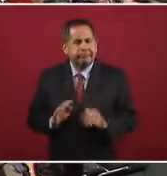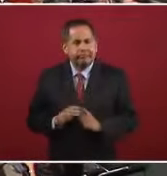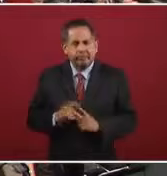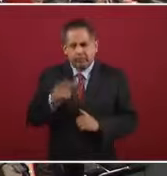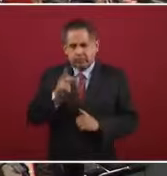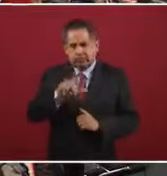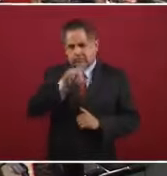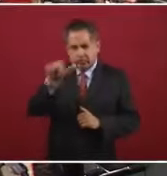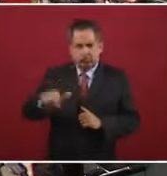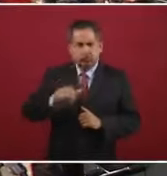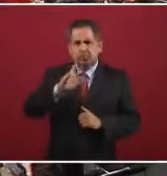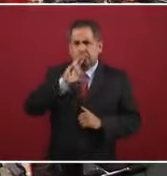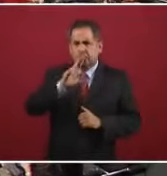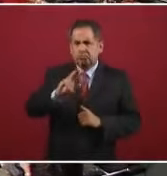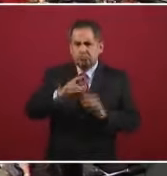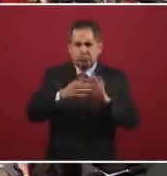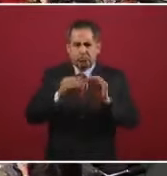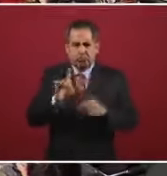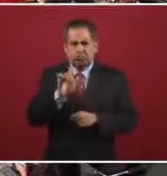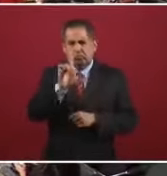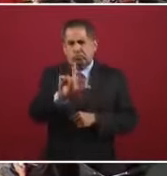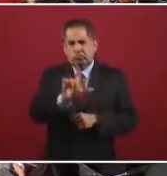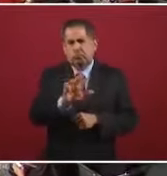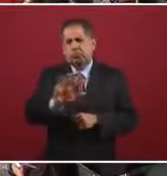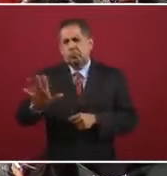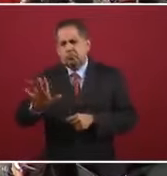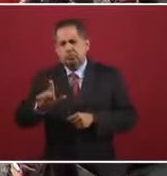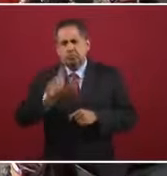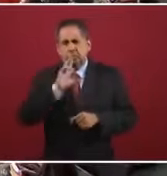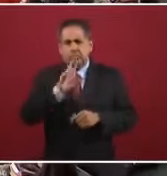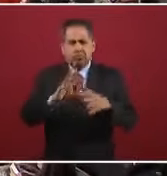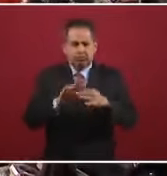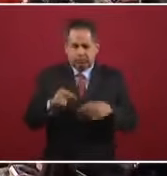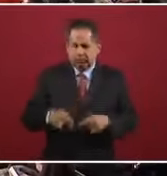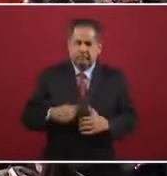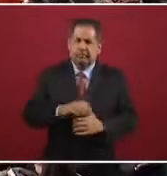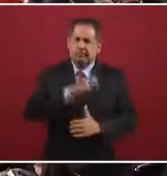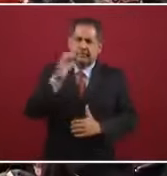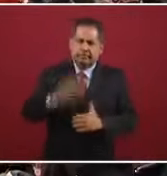pero las vamos a contestar después del lunes, ya con esto terminamos la semana.